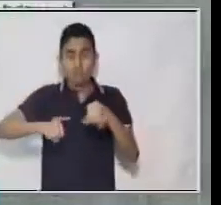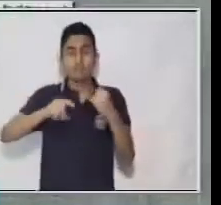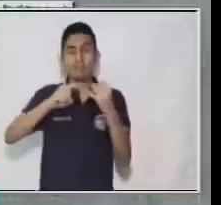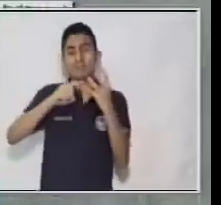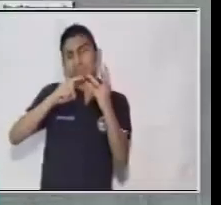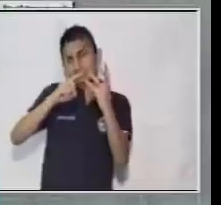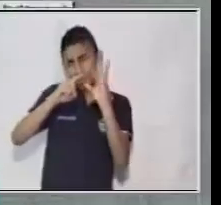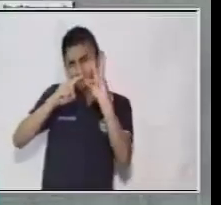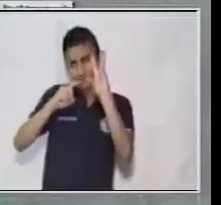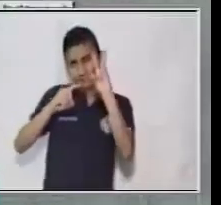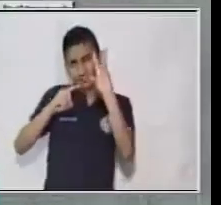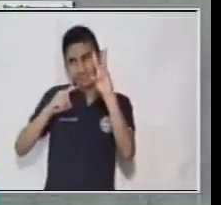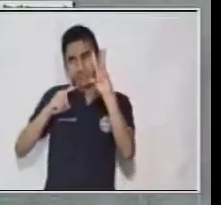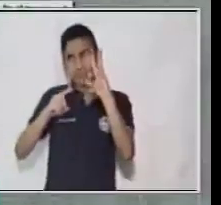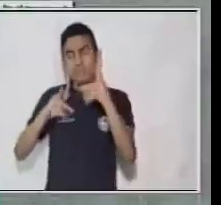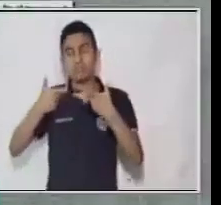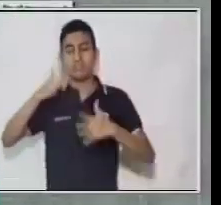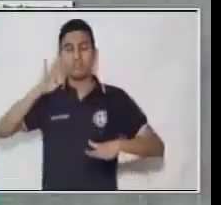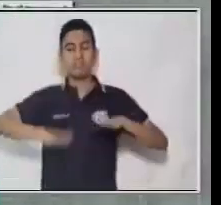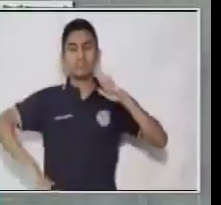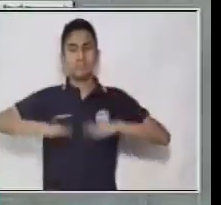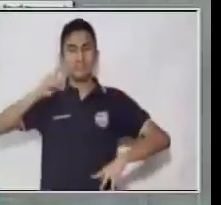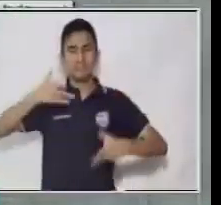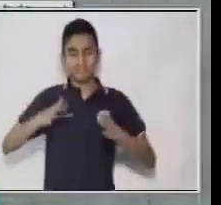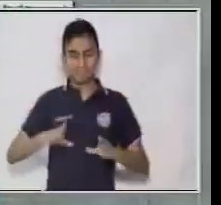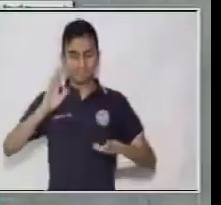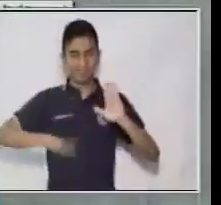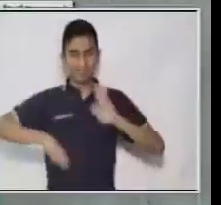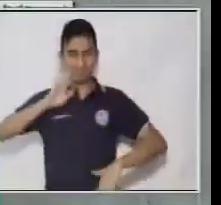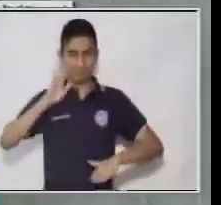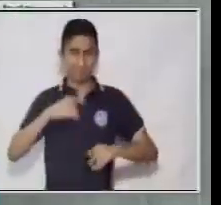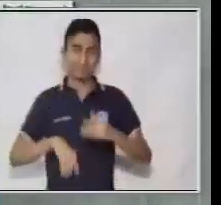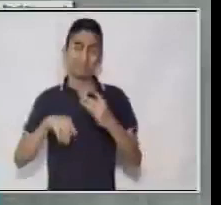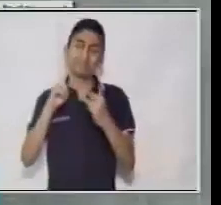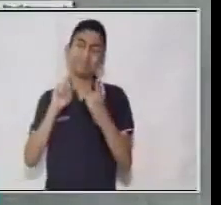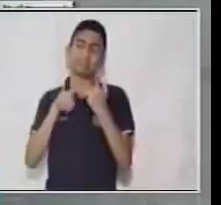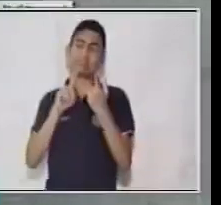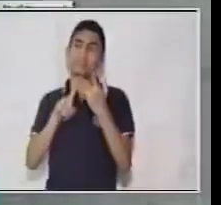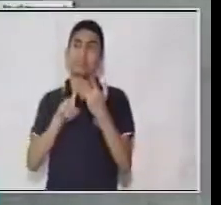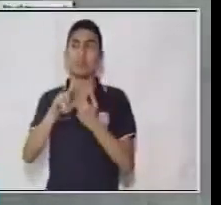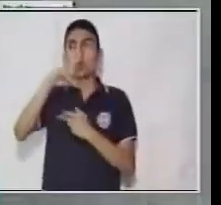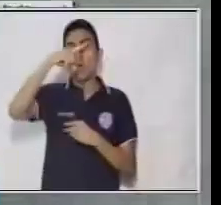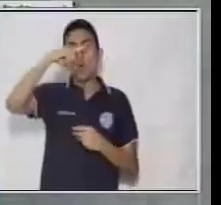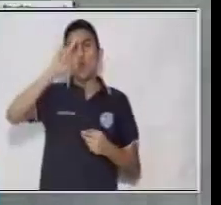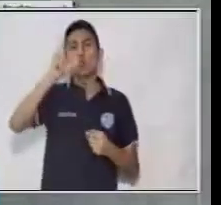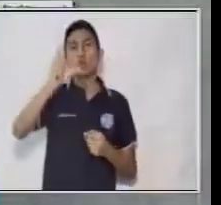Un tambor. Un tuk-tuk,